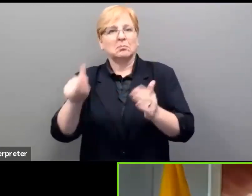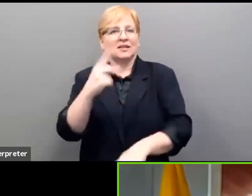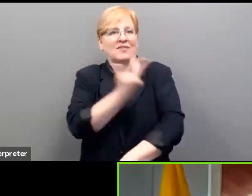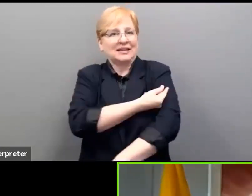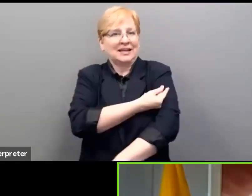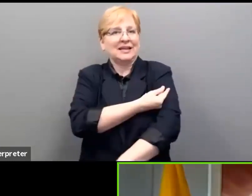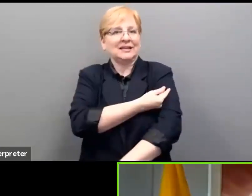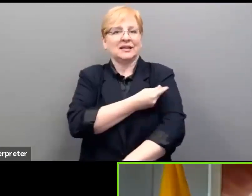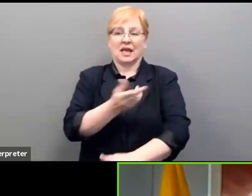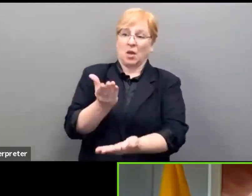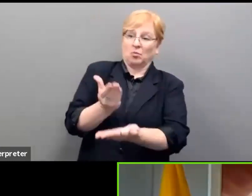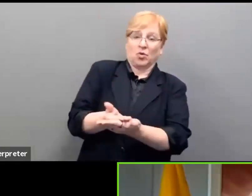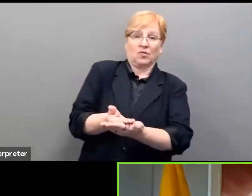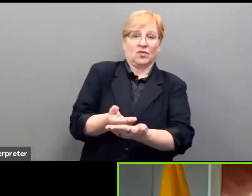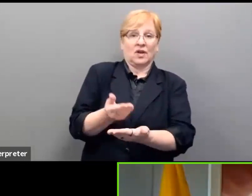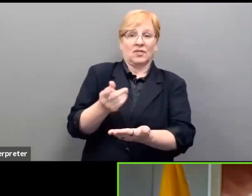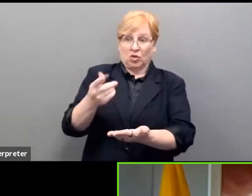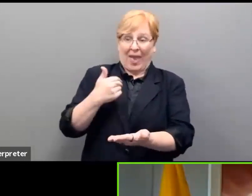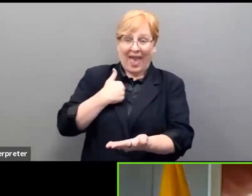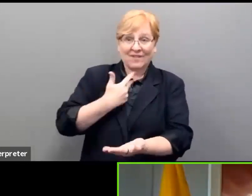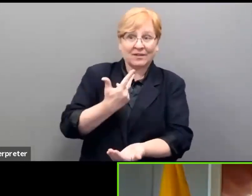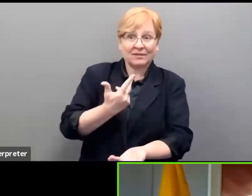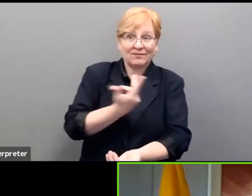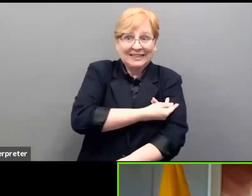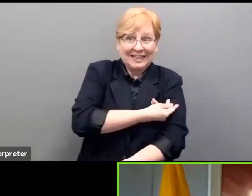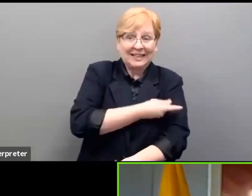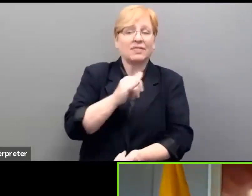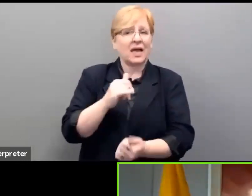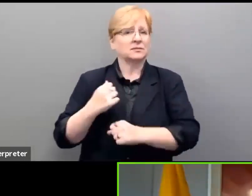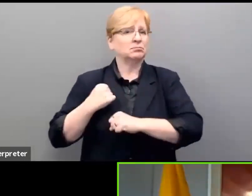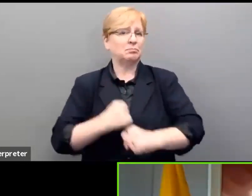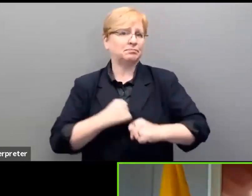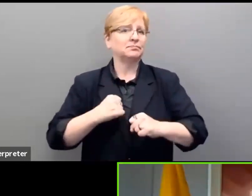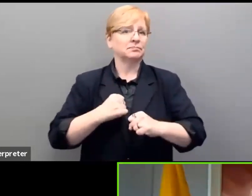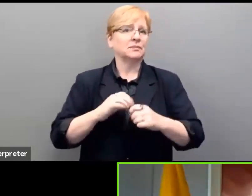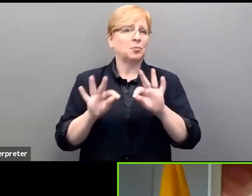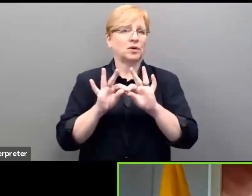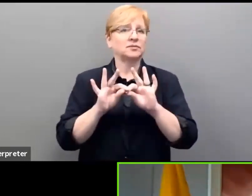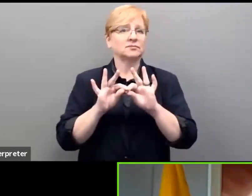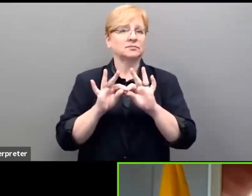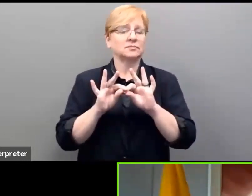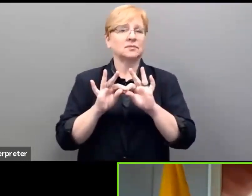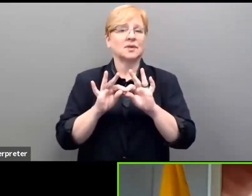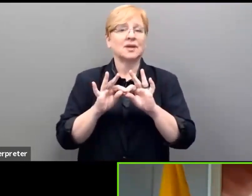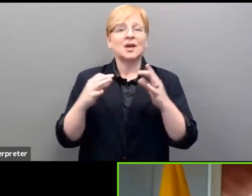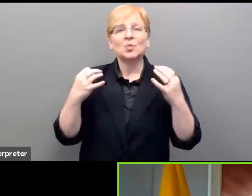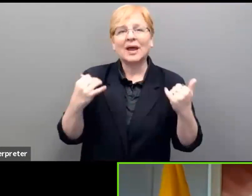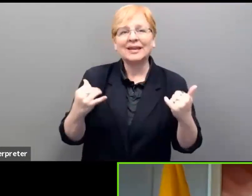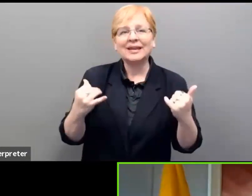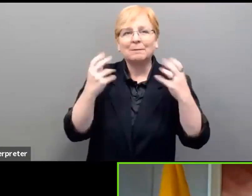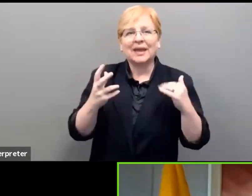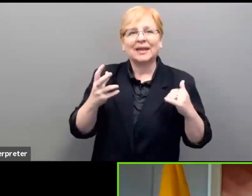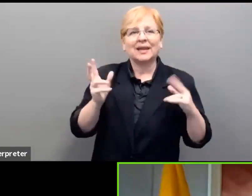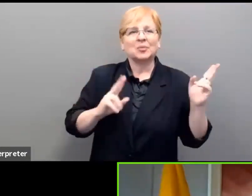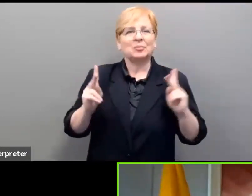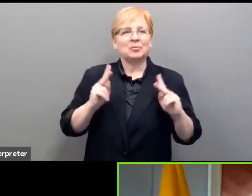usted sabe que nosotros de forma inequívoca estamos dispuestos a obligar la vacunación. Pensamos que vacunarse